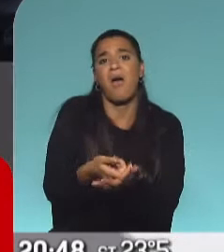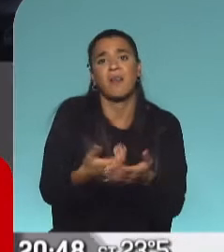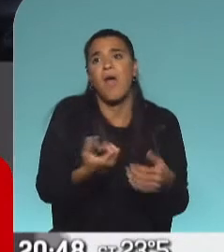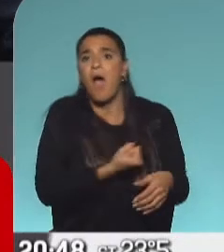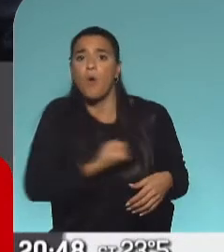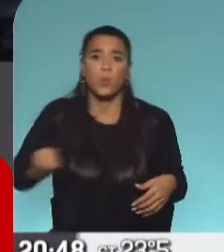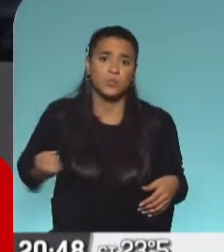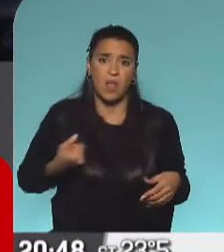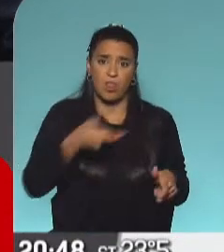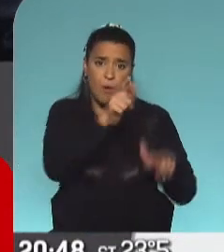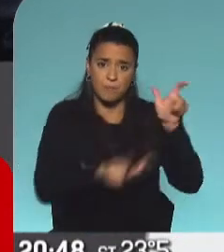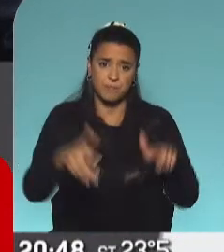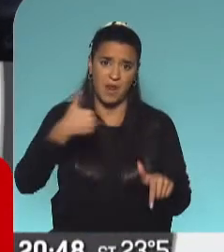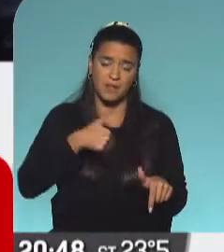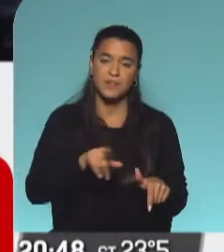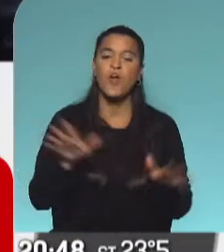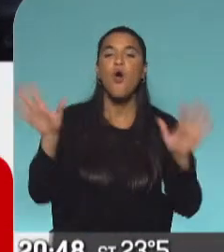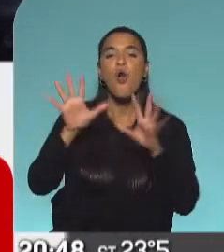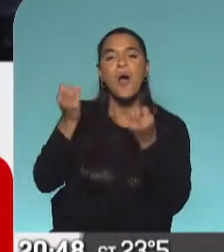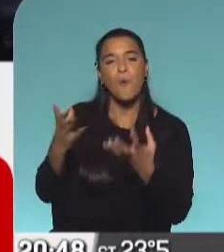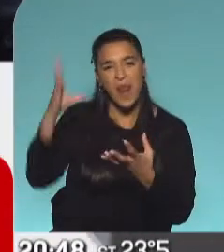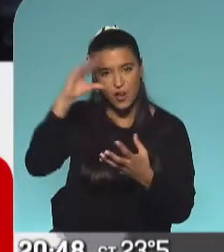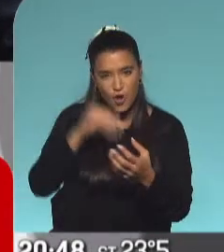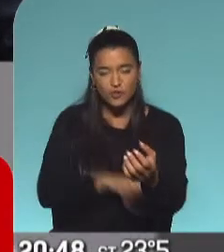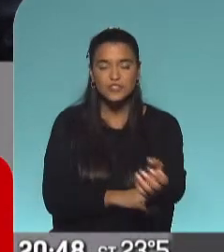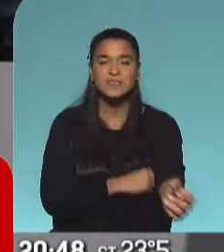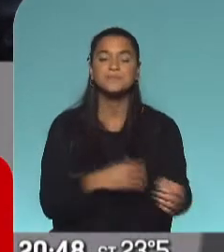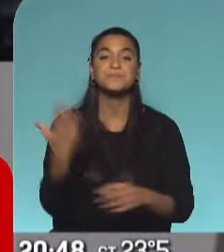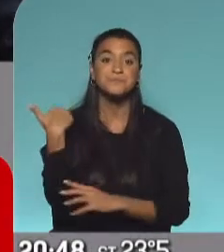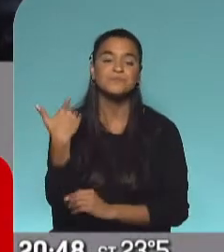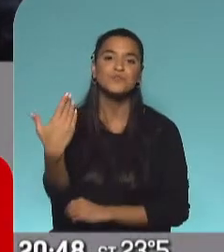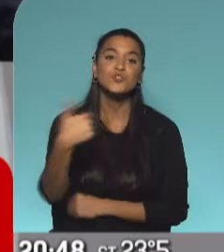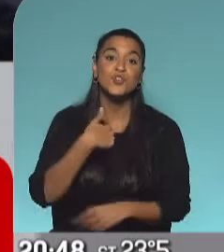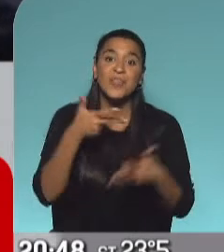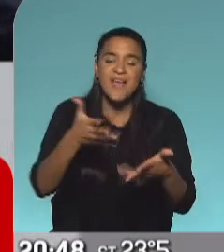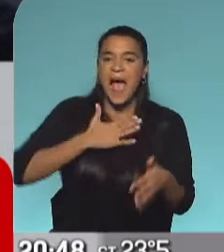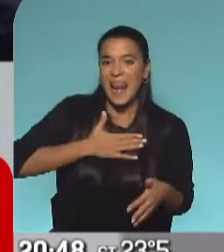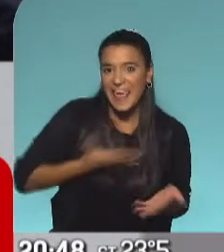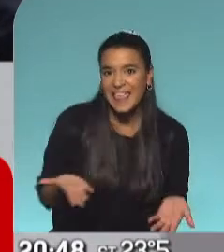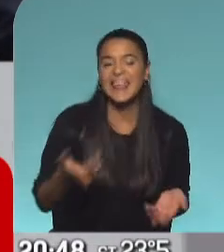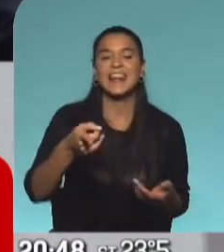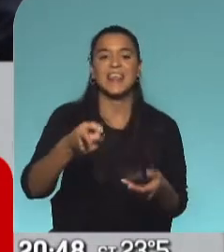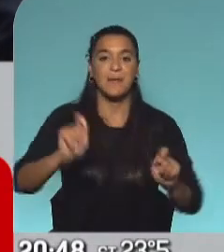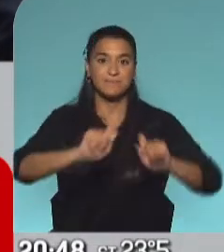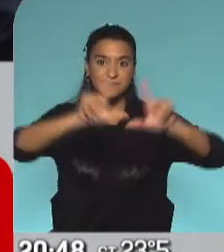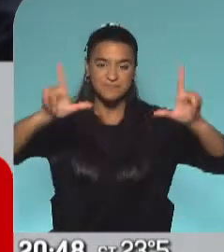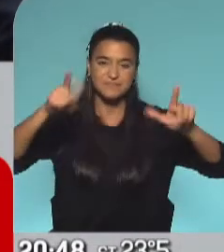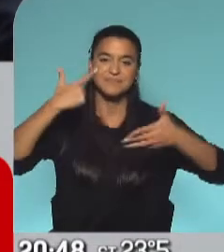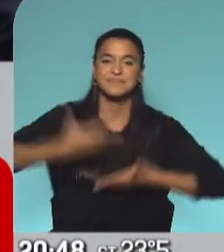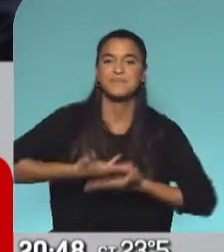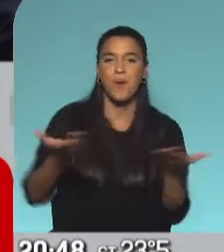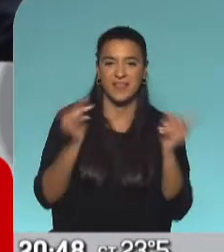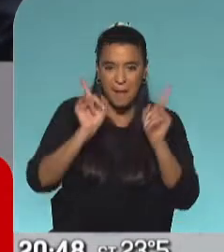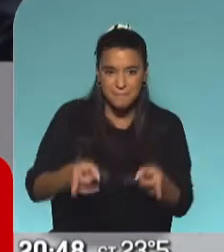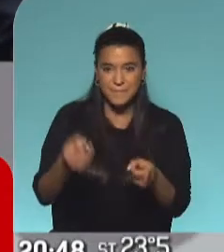nuestra gente. Santiago, muy buenas noches. Recién hablaba de alegría que ha quedado de manifiesta en imágenes que se han viralizado también